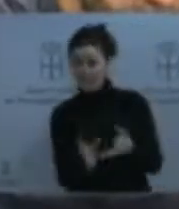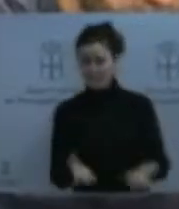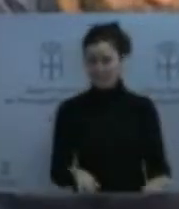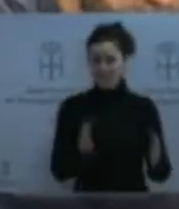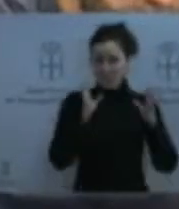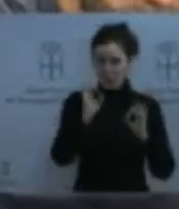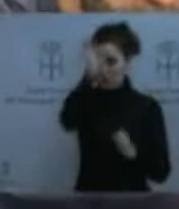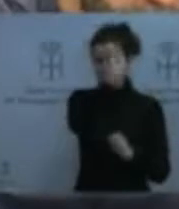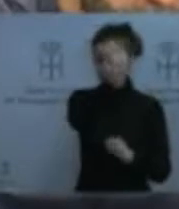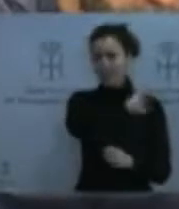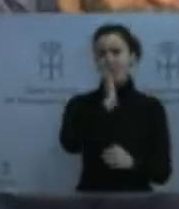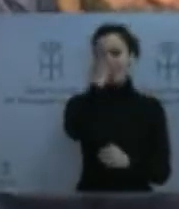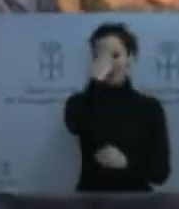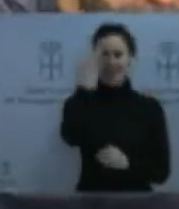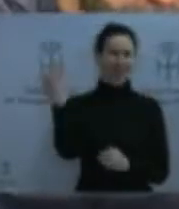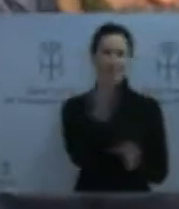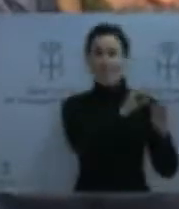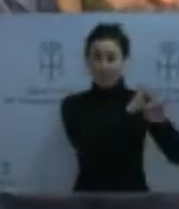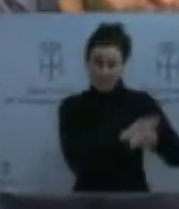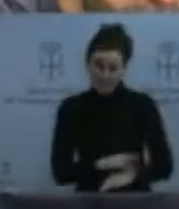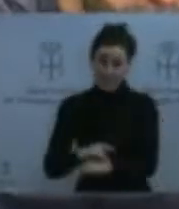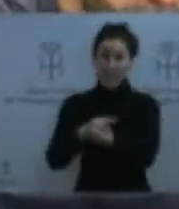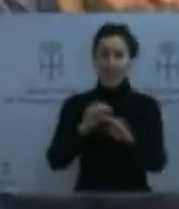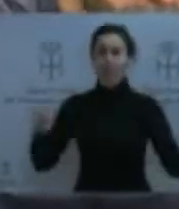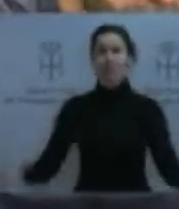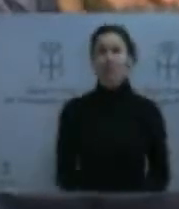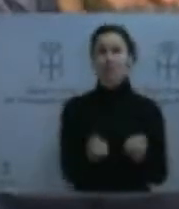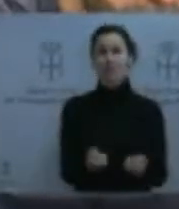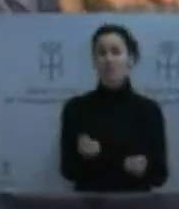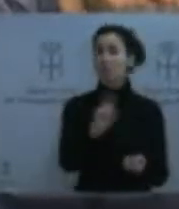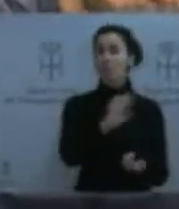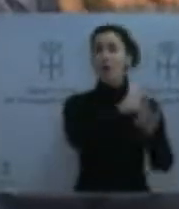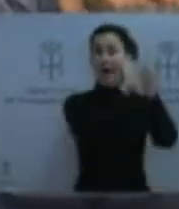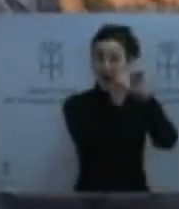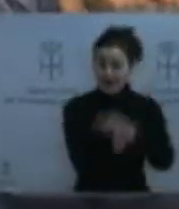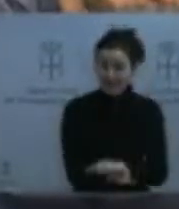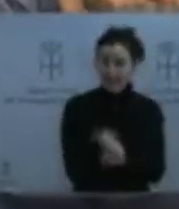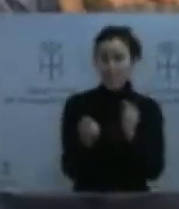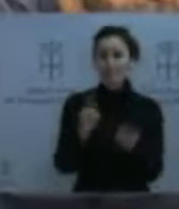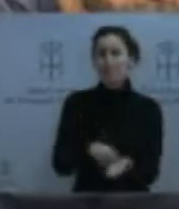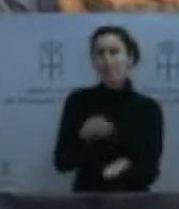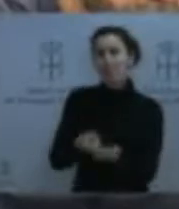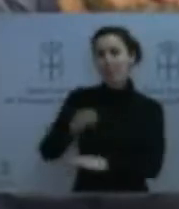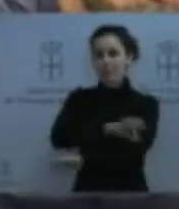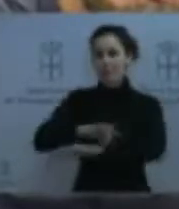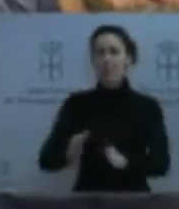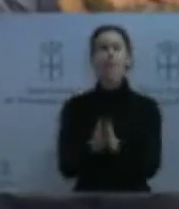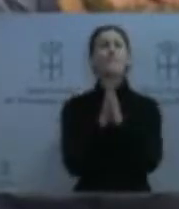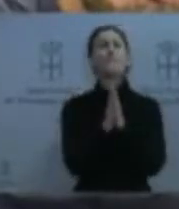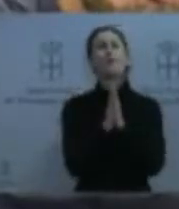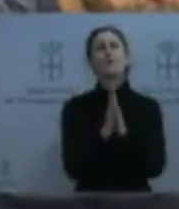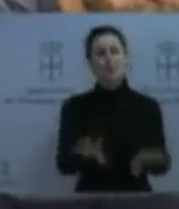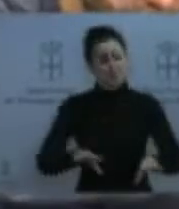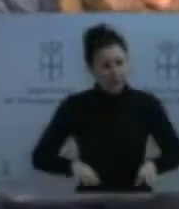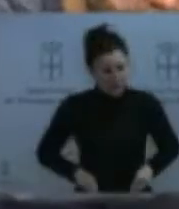las actuaciones y no el edilicio. Le ruego tenga a bien esta petición. Se lo han pedido varios grupos. Hace poco